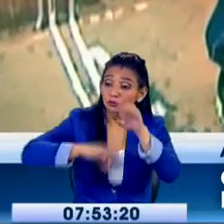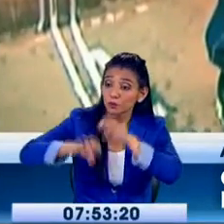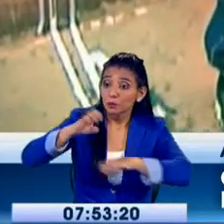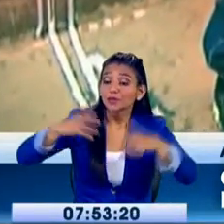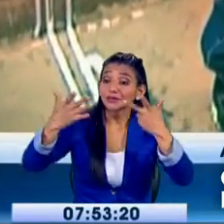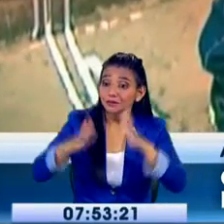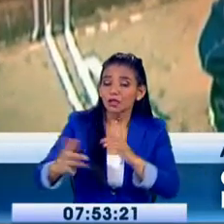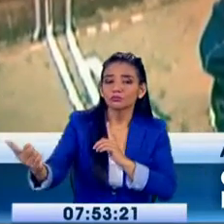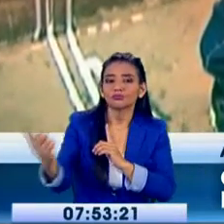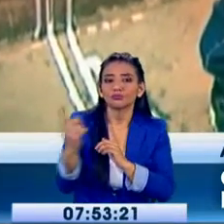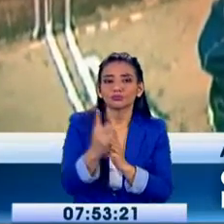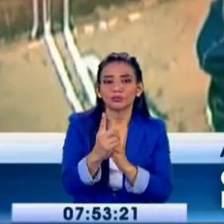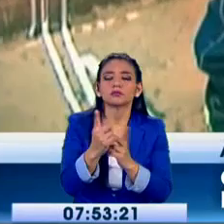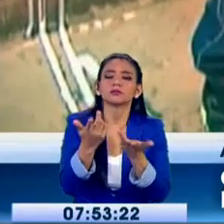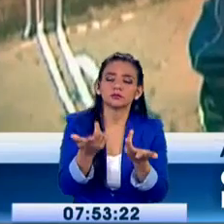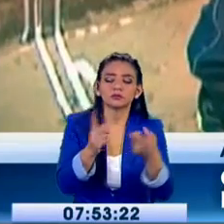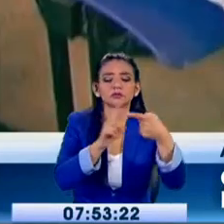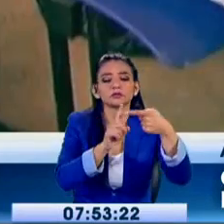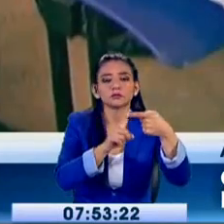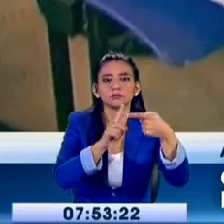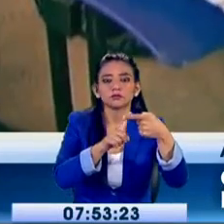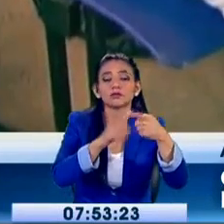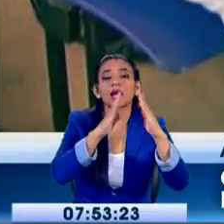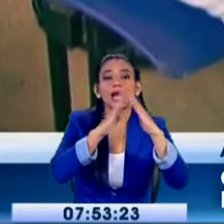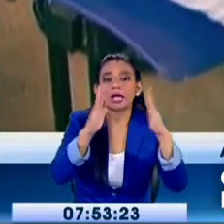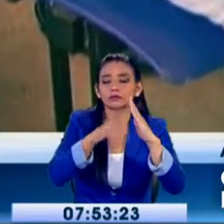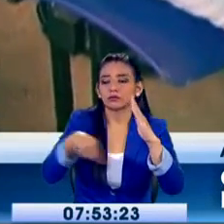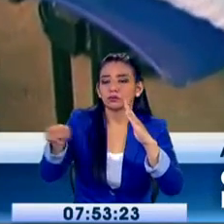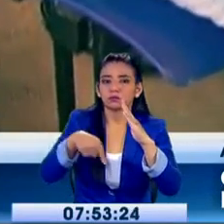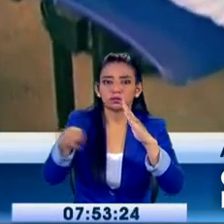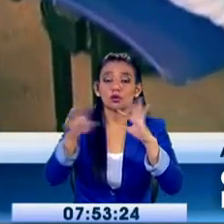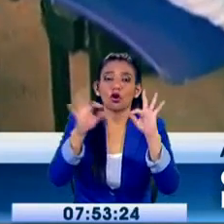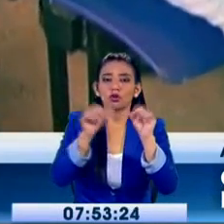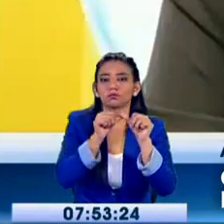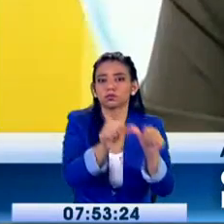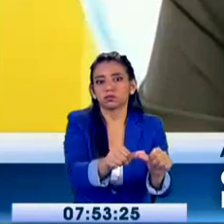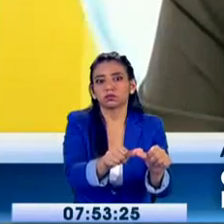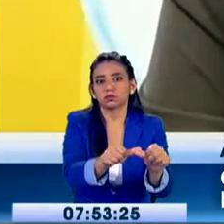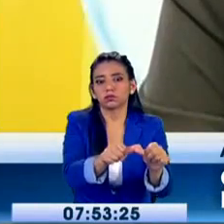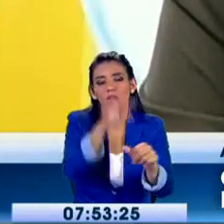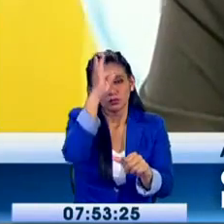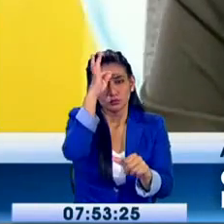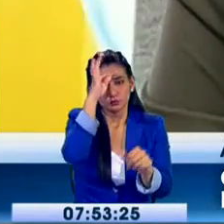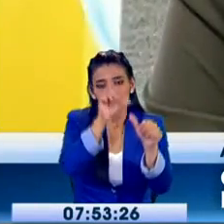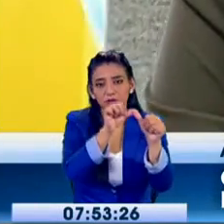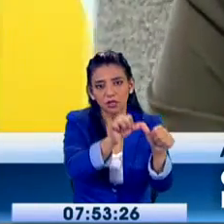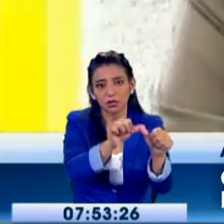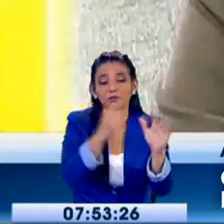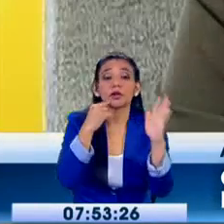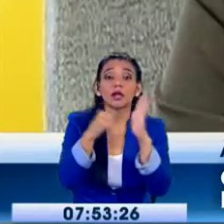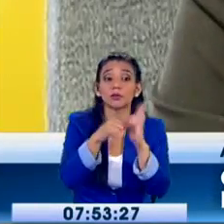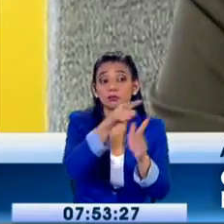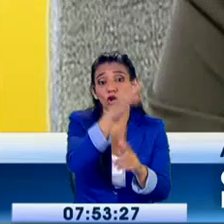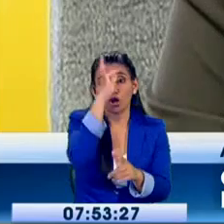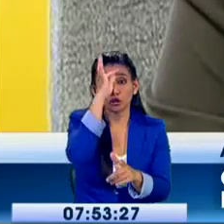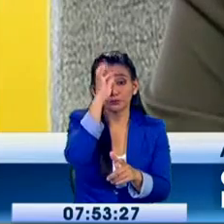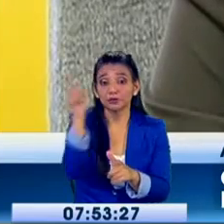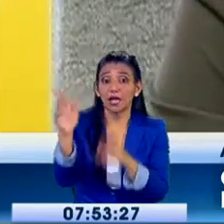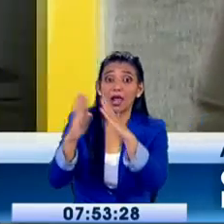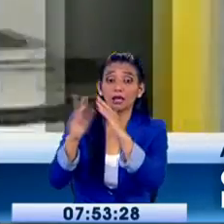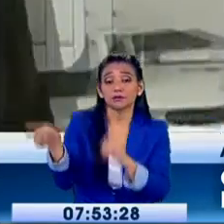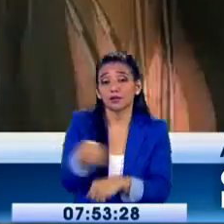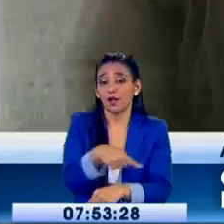el paciente es derivado a las modalidades ambulatoria o residencial. ¿Qué son nuestros ambulatorios intensivos? Es un tratamiento